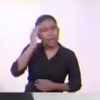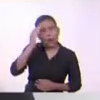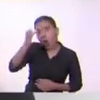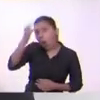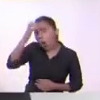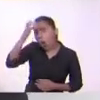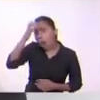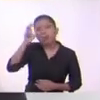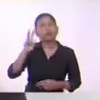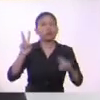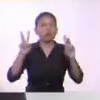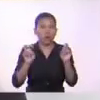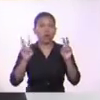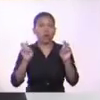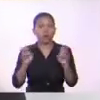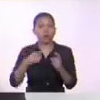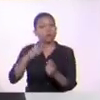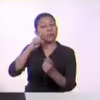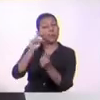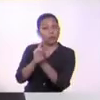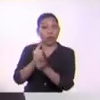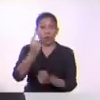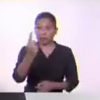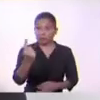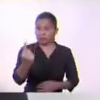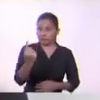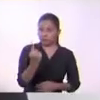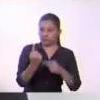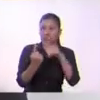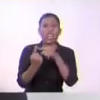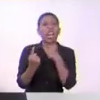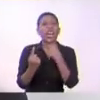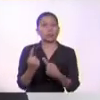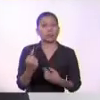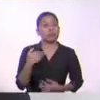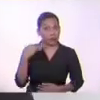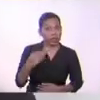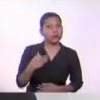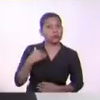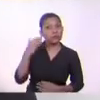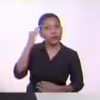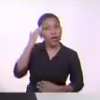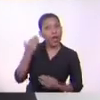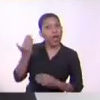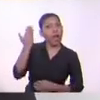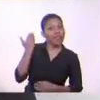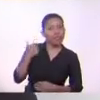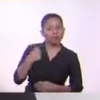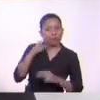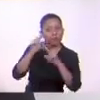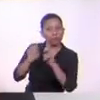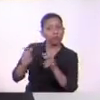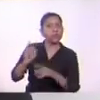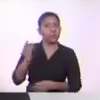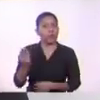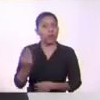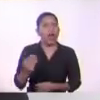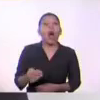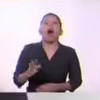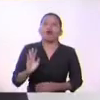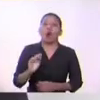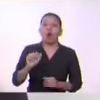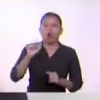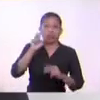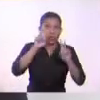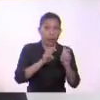conocer a la persona a quien entrevista, sino que debe saber relacionar otros